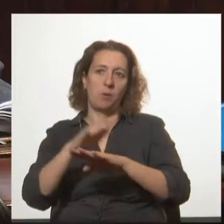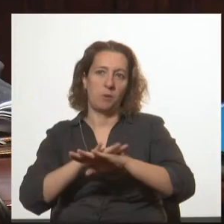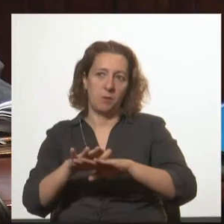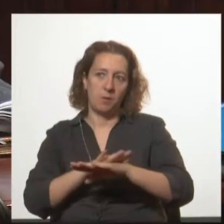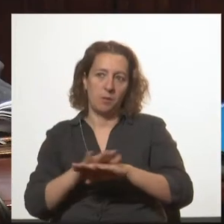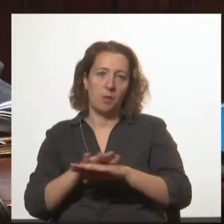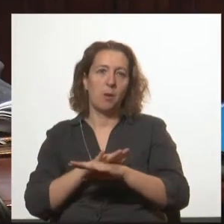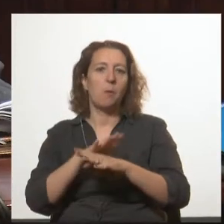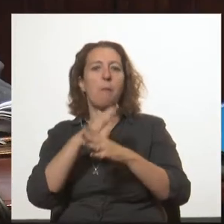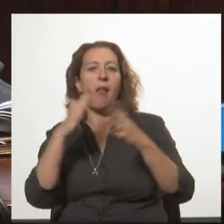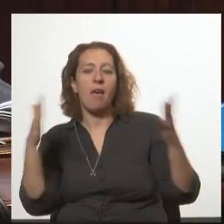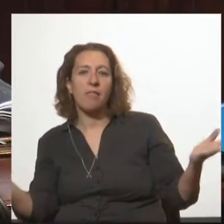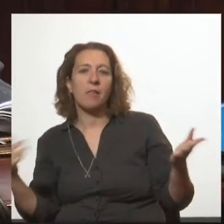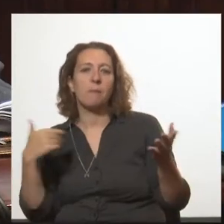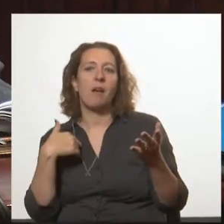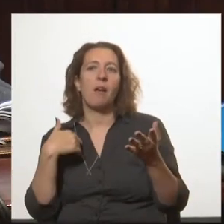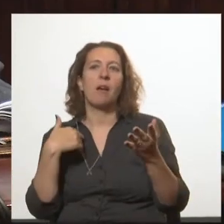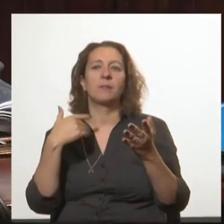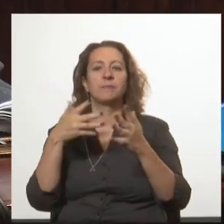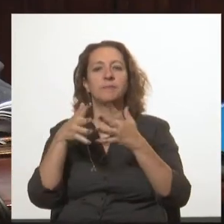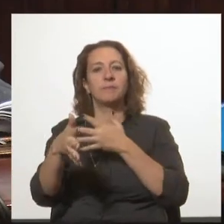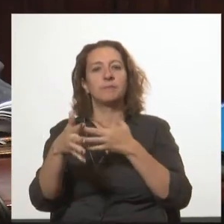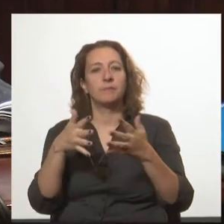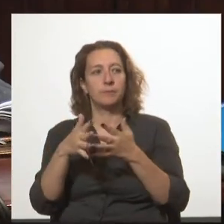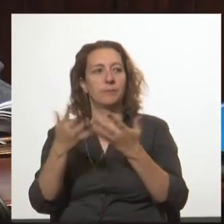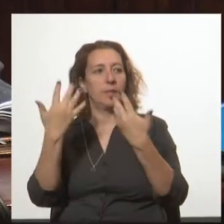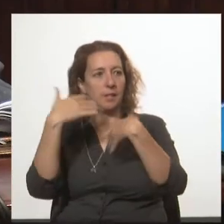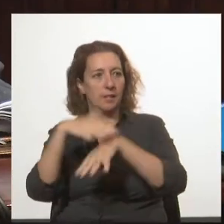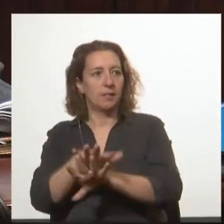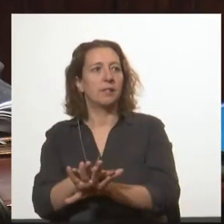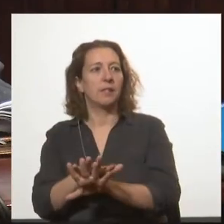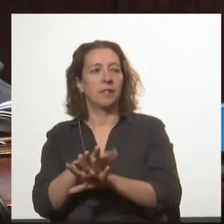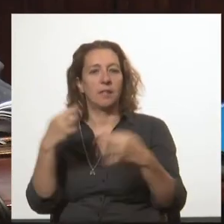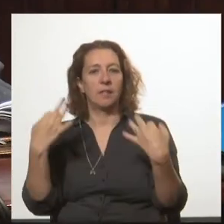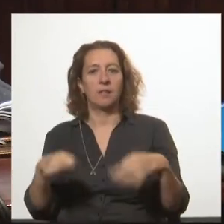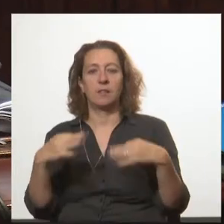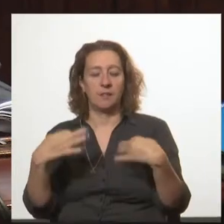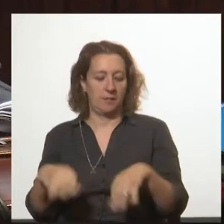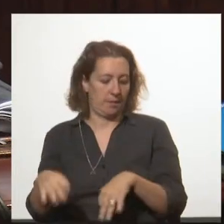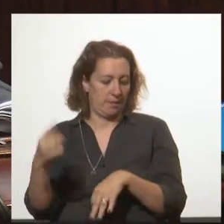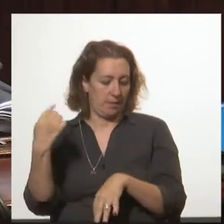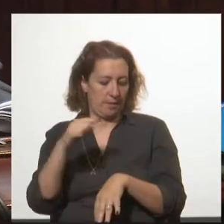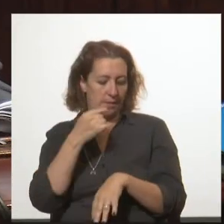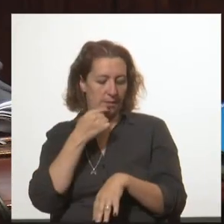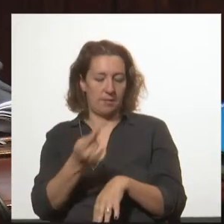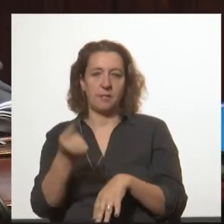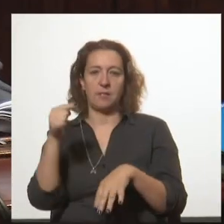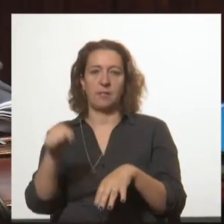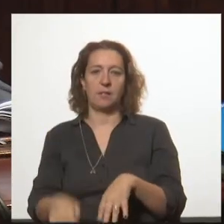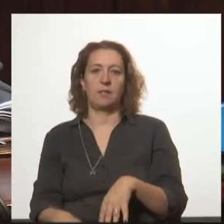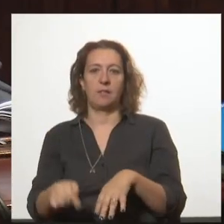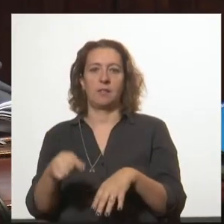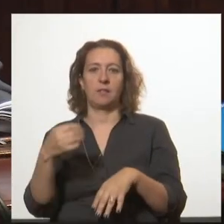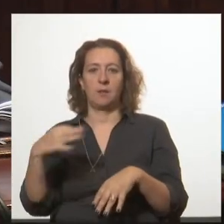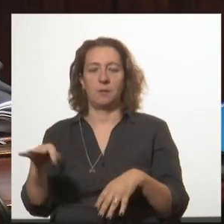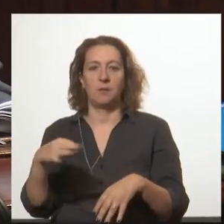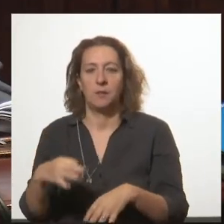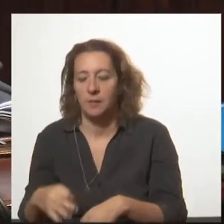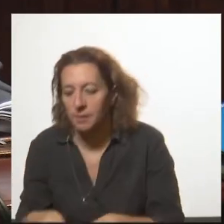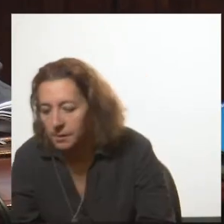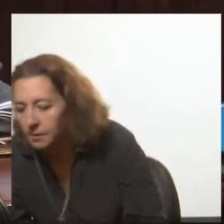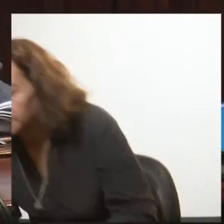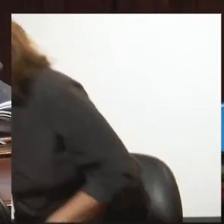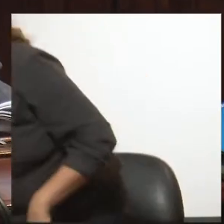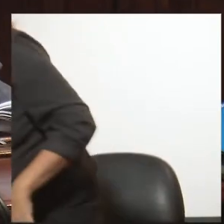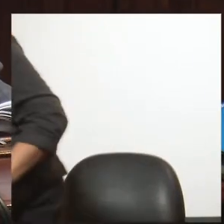paradigma de la transparencia en la integridad y la eficiencia decía esta unidad todo esto fue dicho